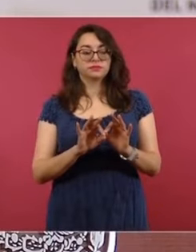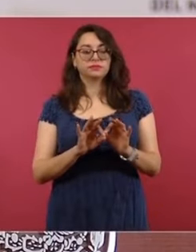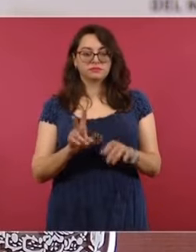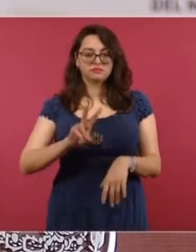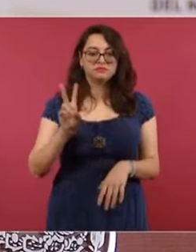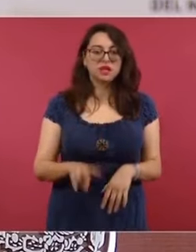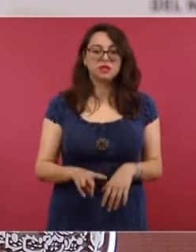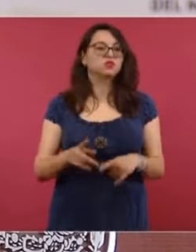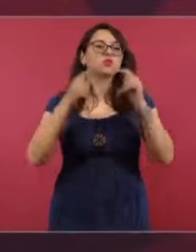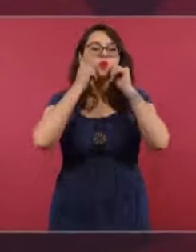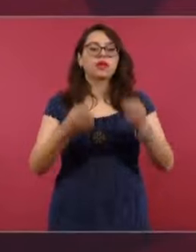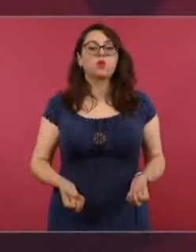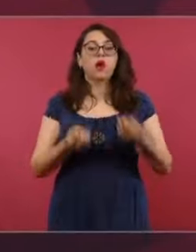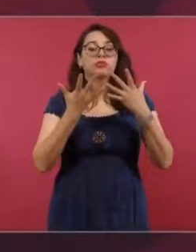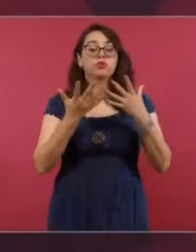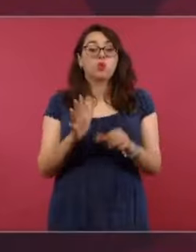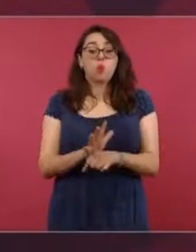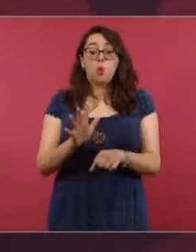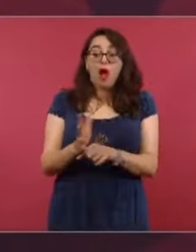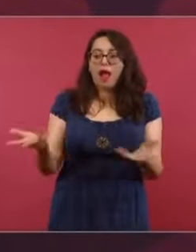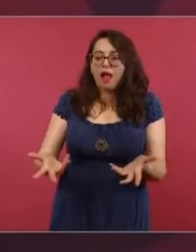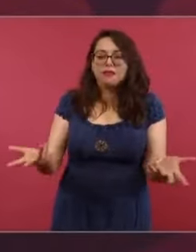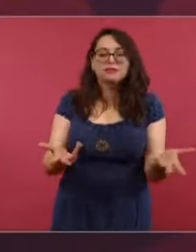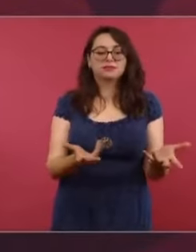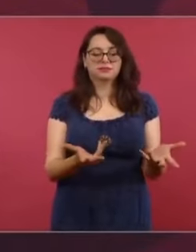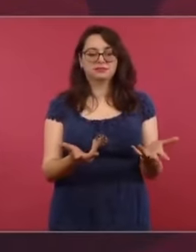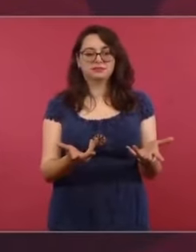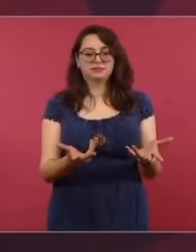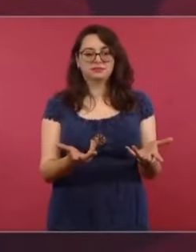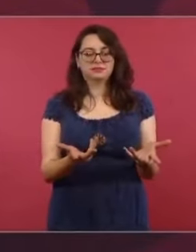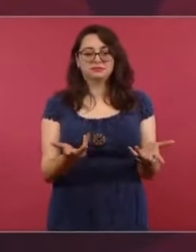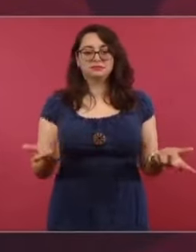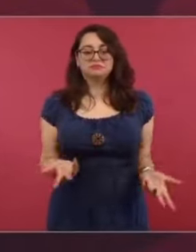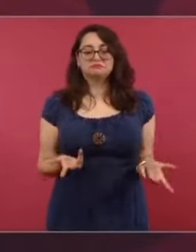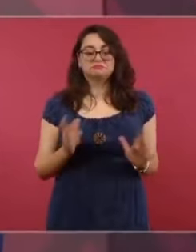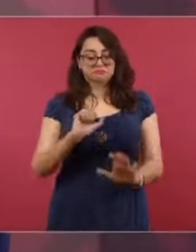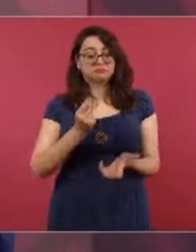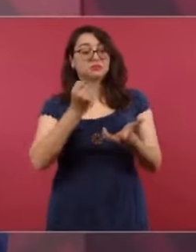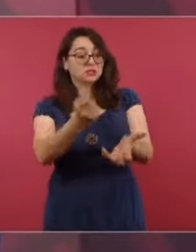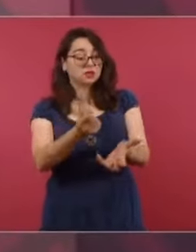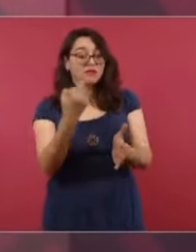cualitativo, no cuantitativo, es que no hay límite, no hay techo